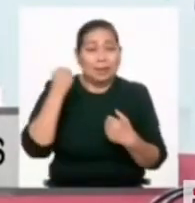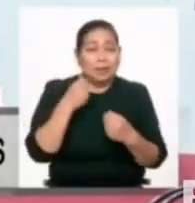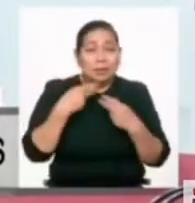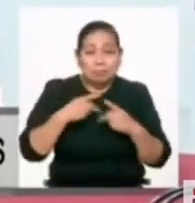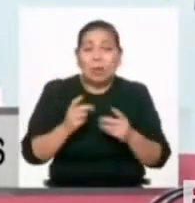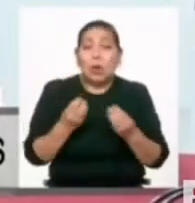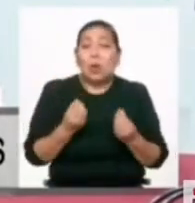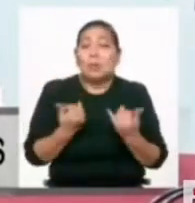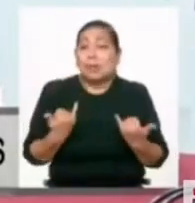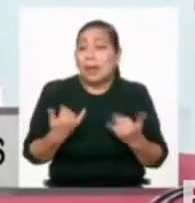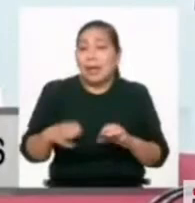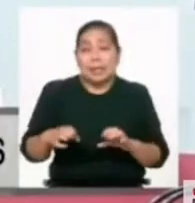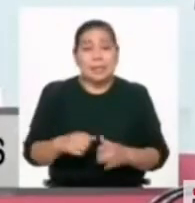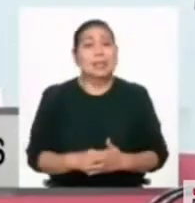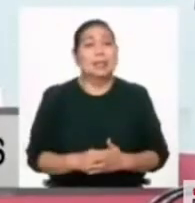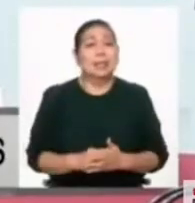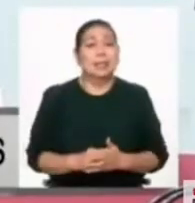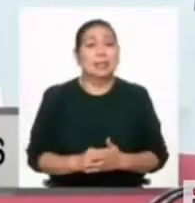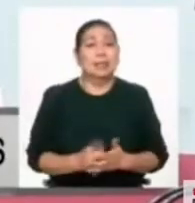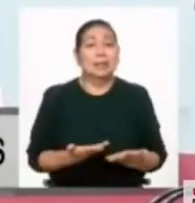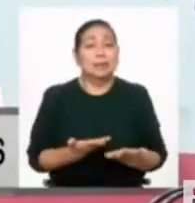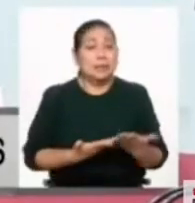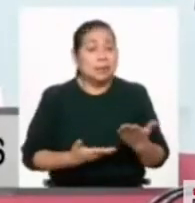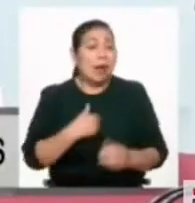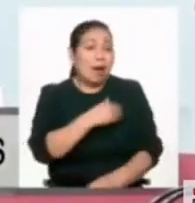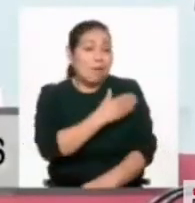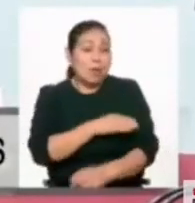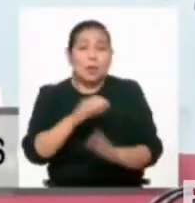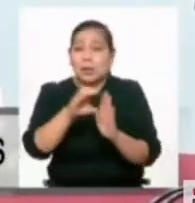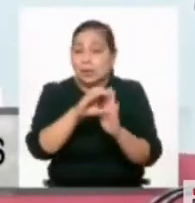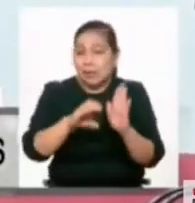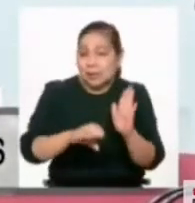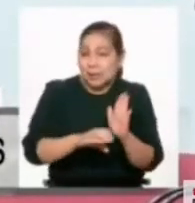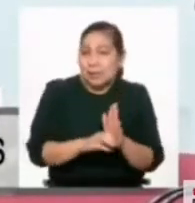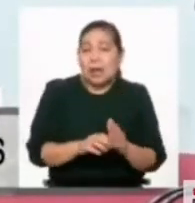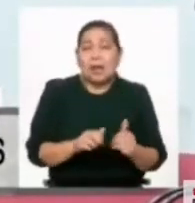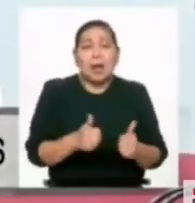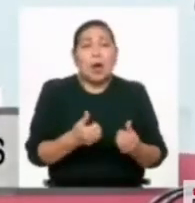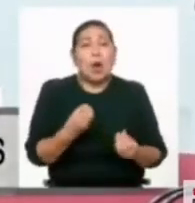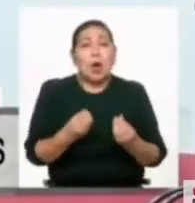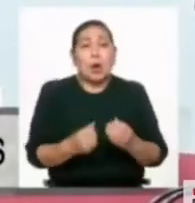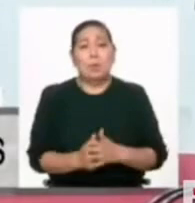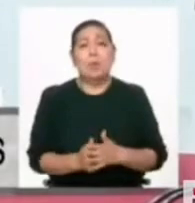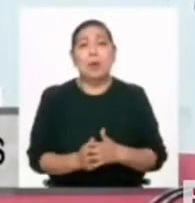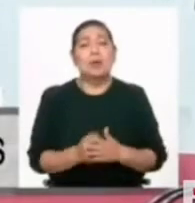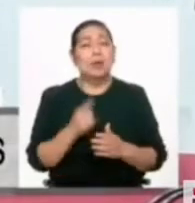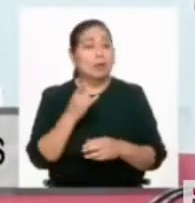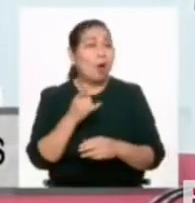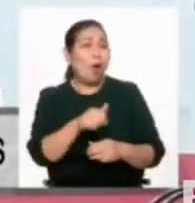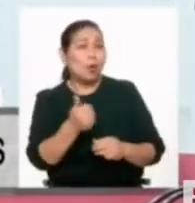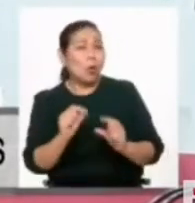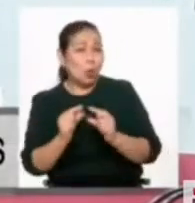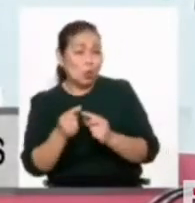de promoverlo, como lo están haciendo. Lo están haciendo los que están a favor de la Constitución y lo están haciendo los que están en